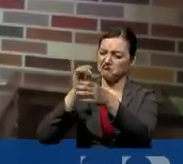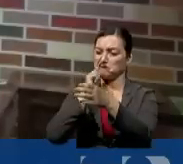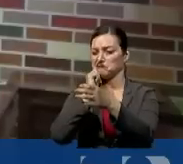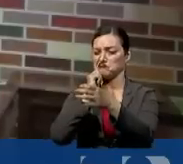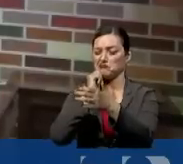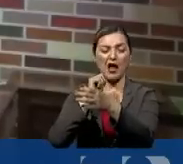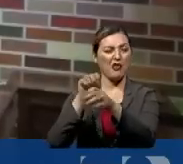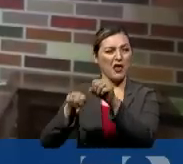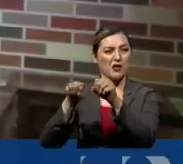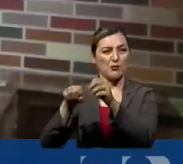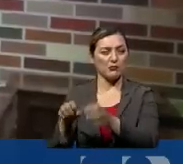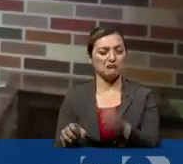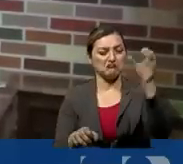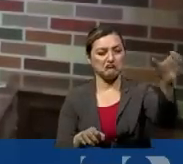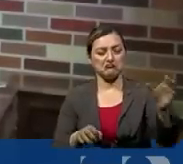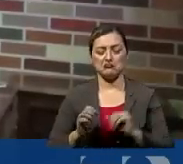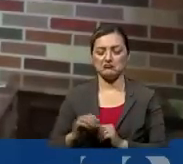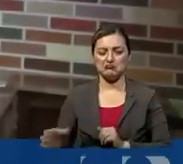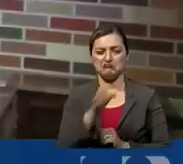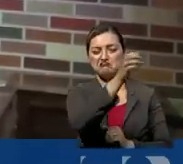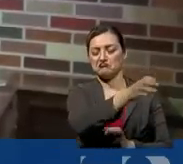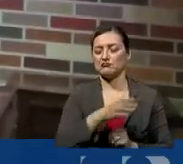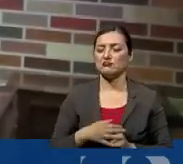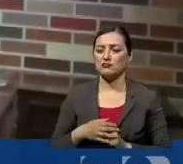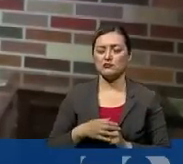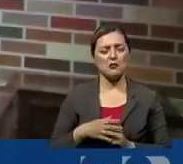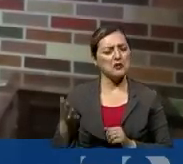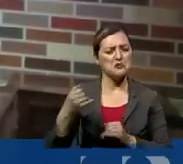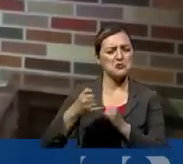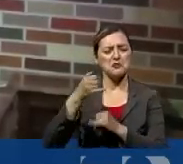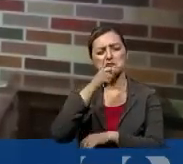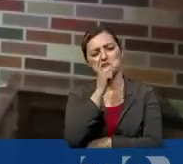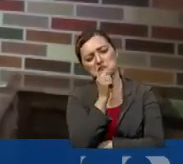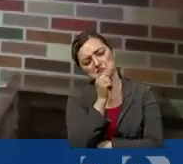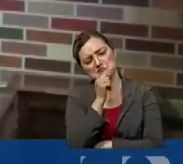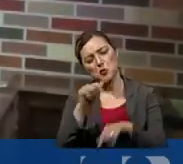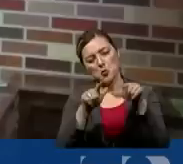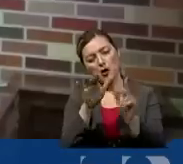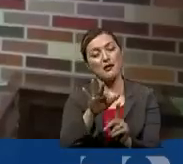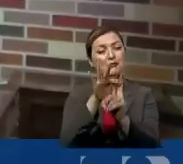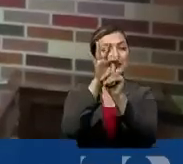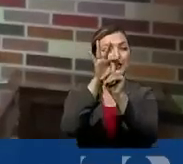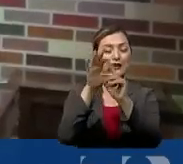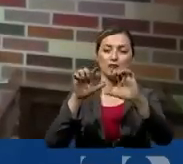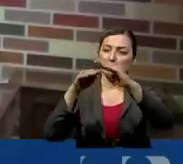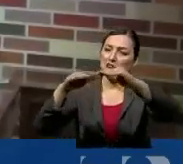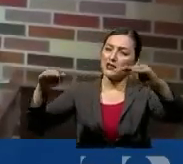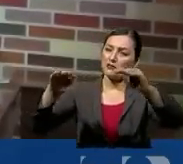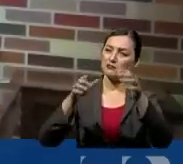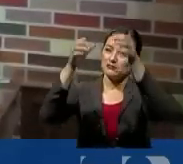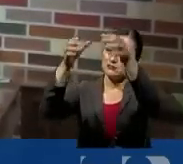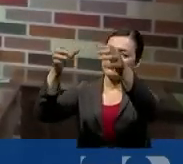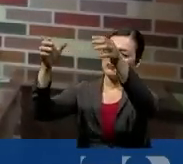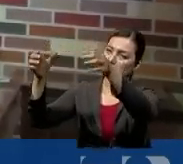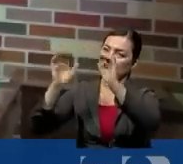les colocaba por donde quiera aquí en la casa, hasta que ya en el último tiempo ya les dediqué un lugar especial, una repisa, ya traté